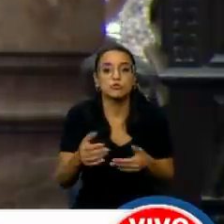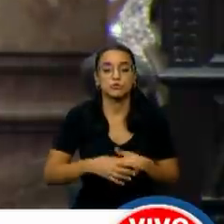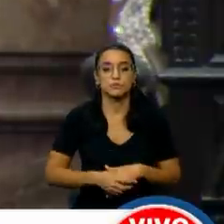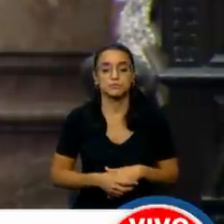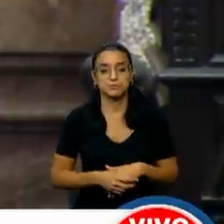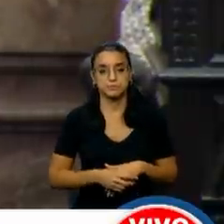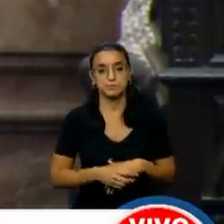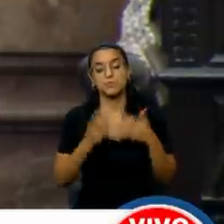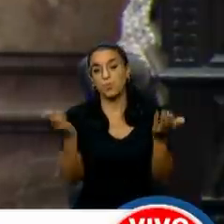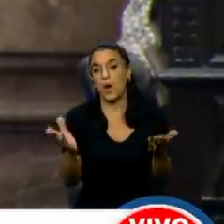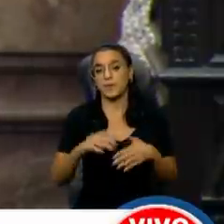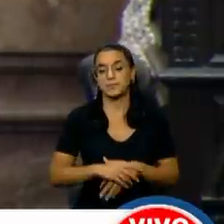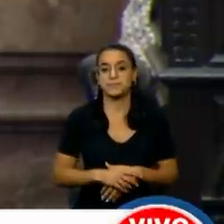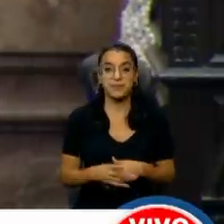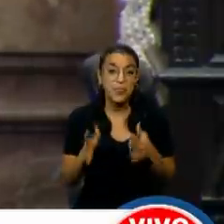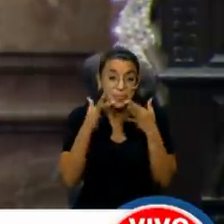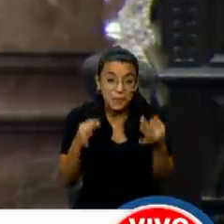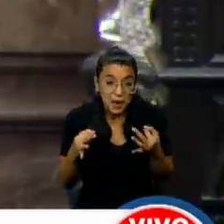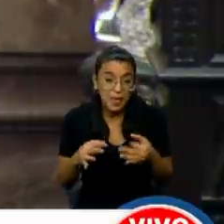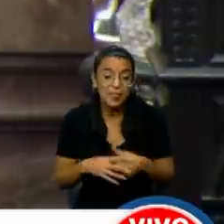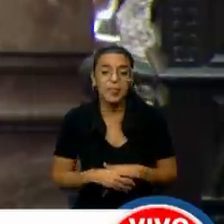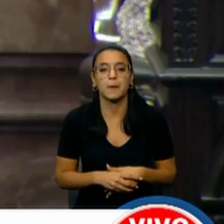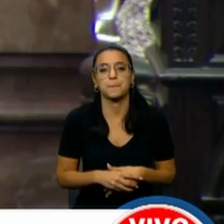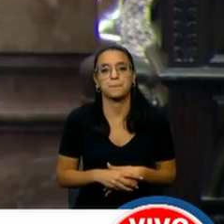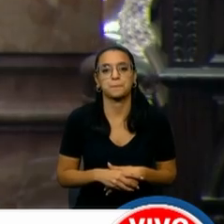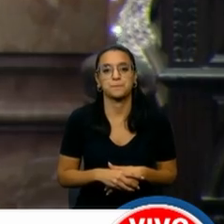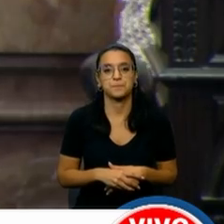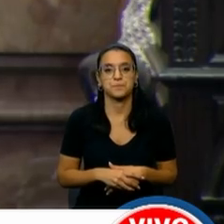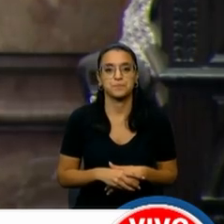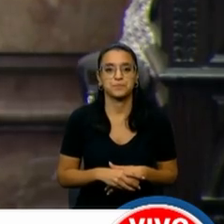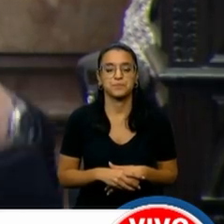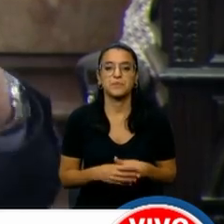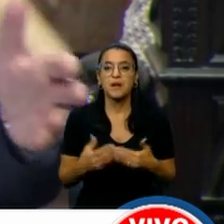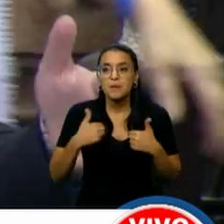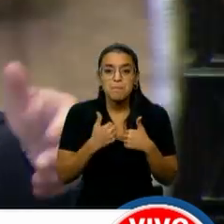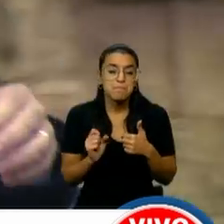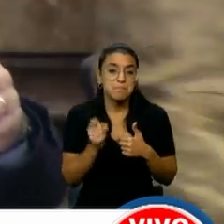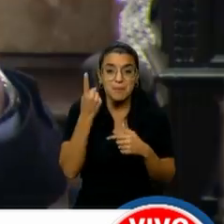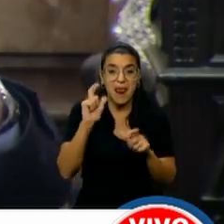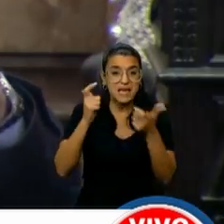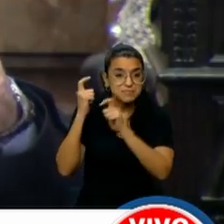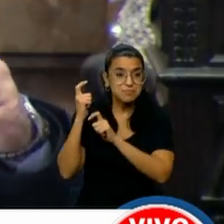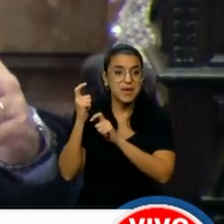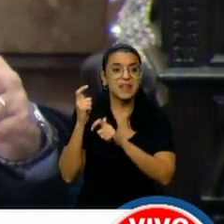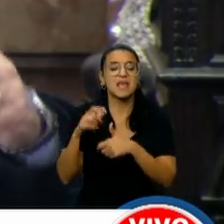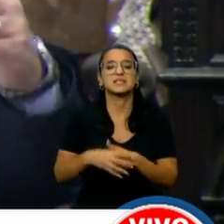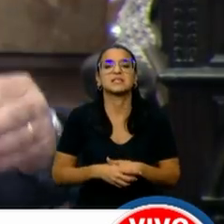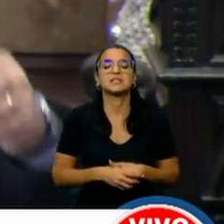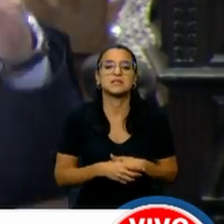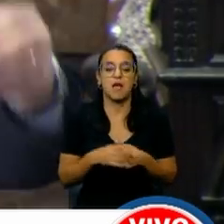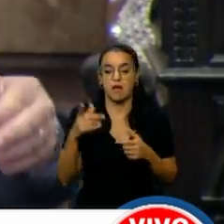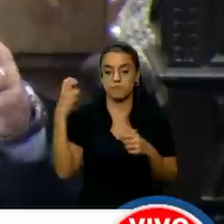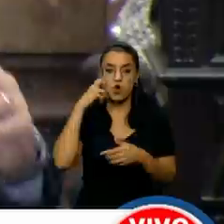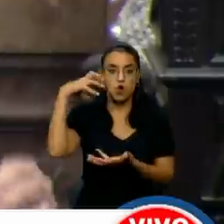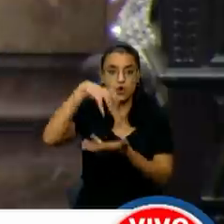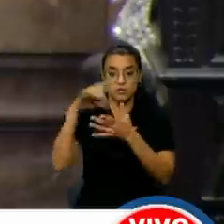bueno la verdad es que mi primera experiencia es llegar al congreso